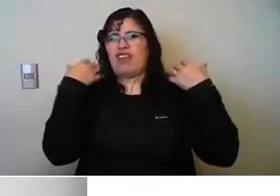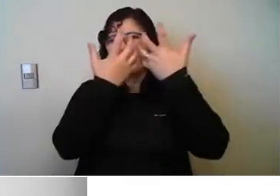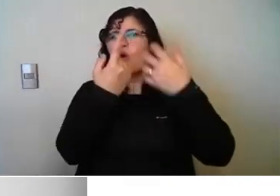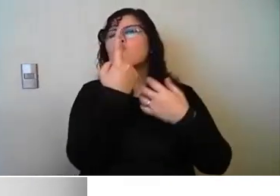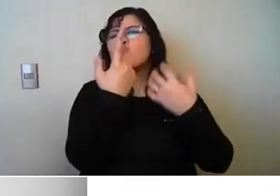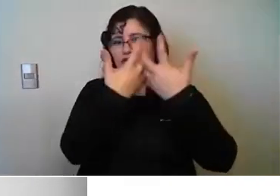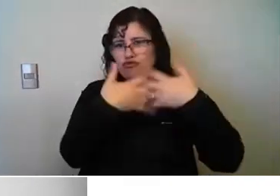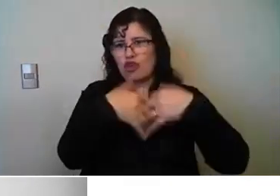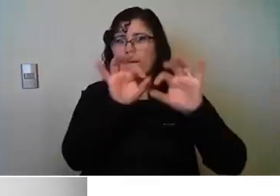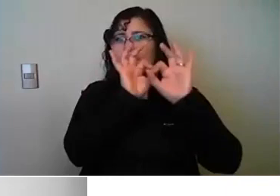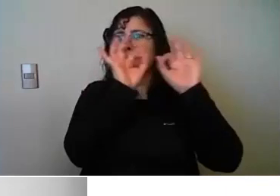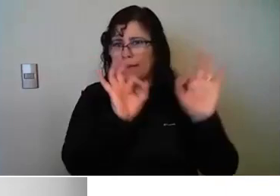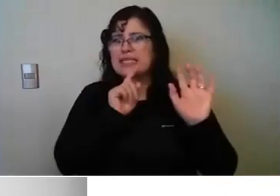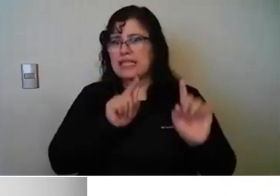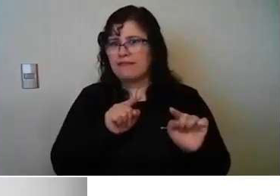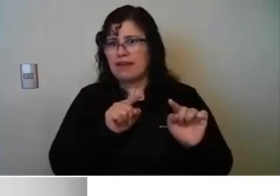Tenemos,